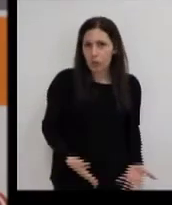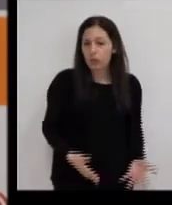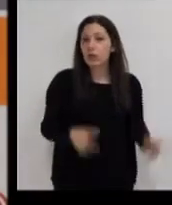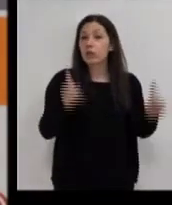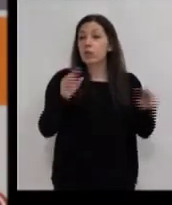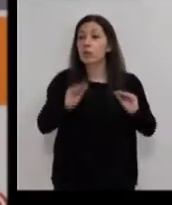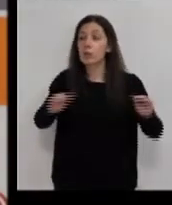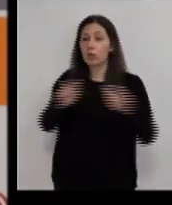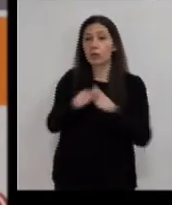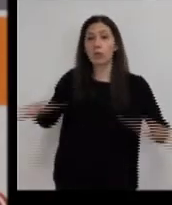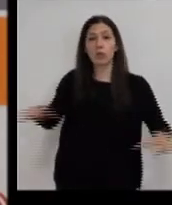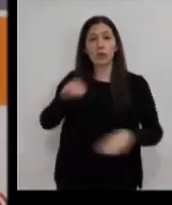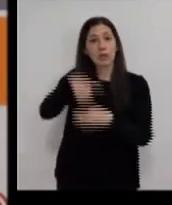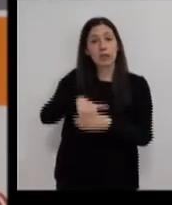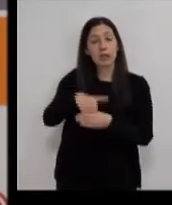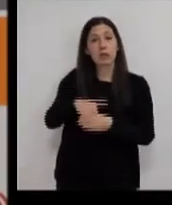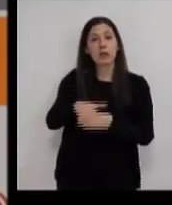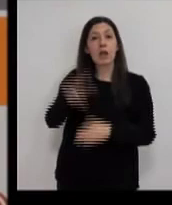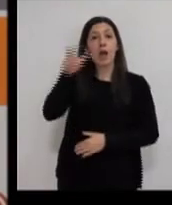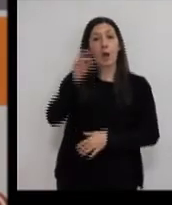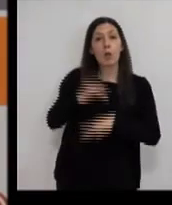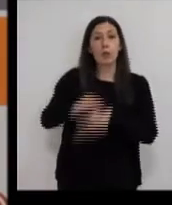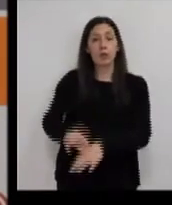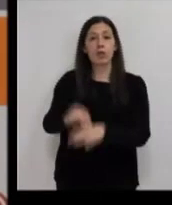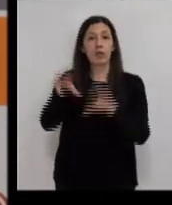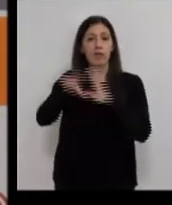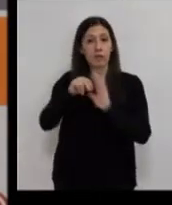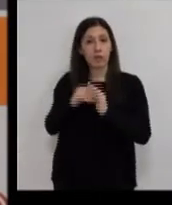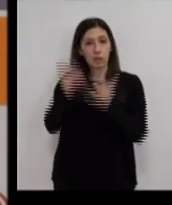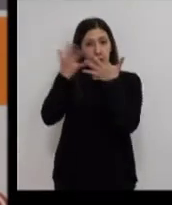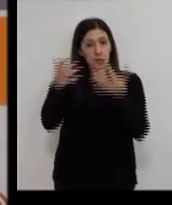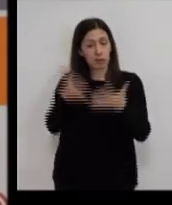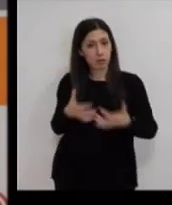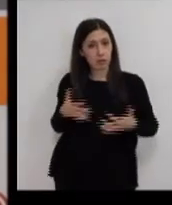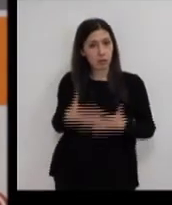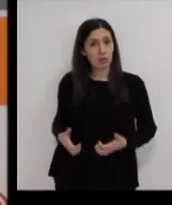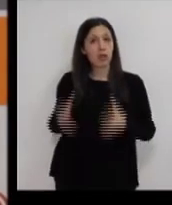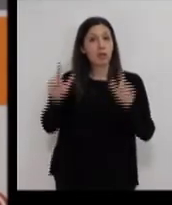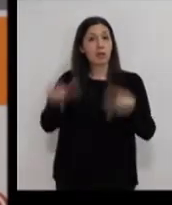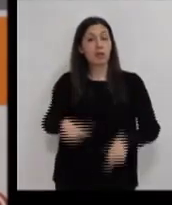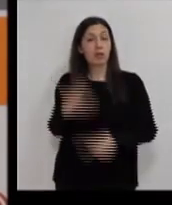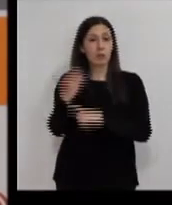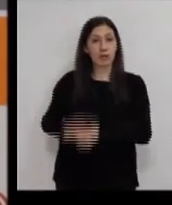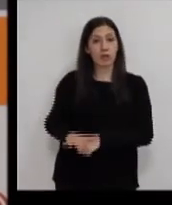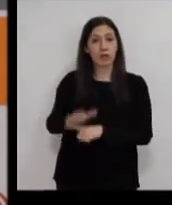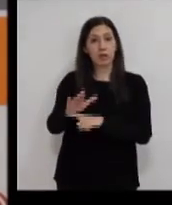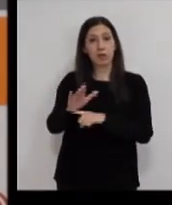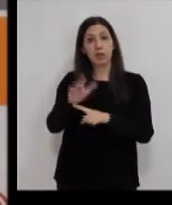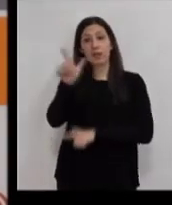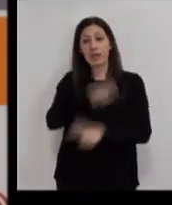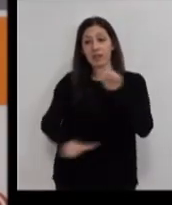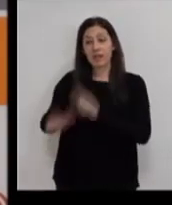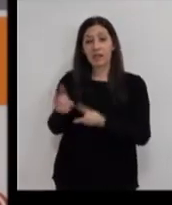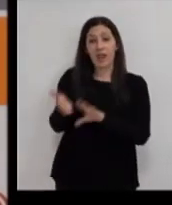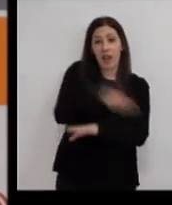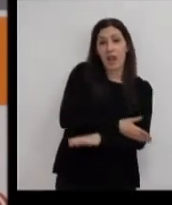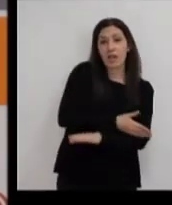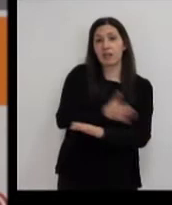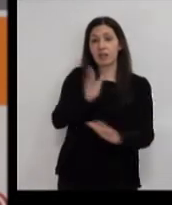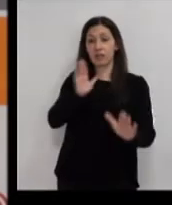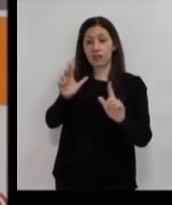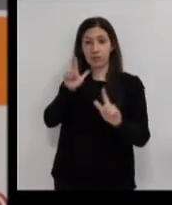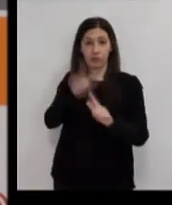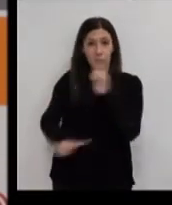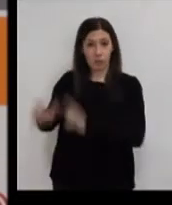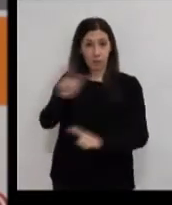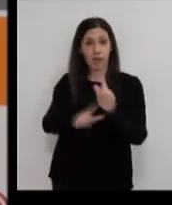del cuadro que está viendo. Su plataforma contiene audioguías, vídeos, textos y está presente